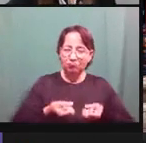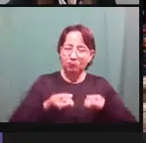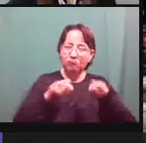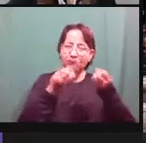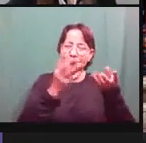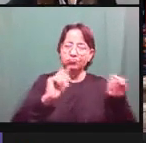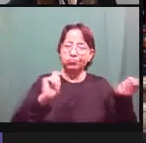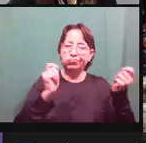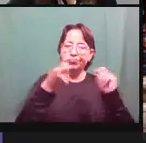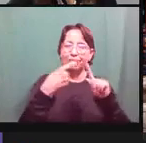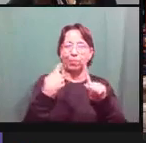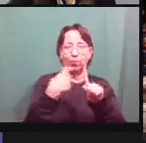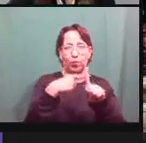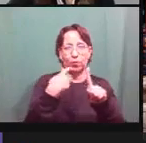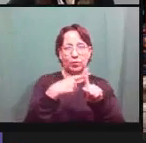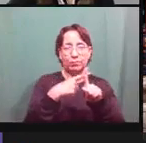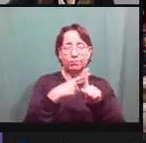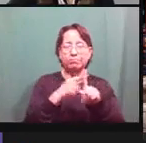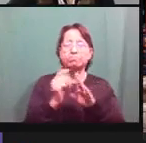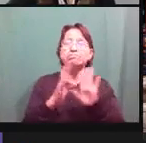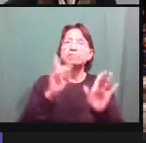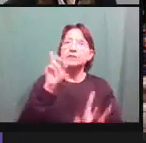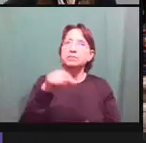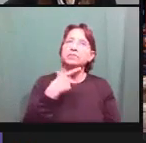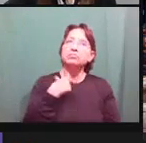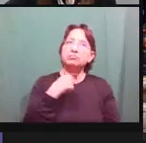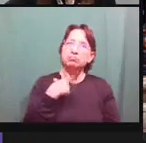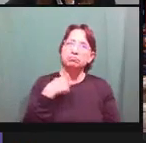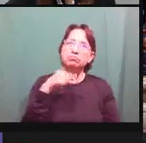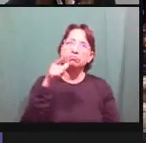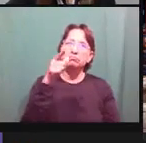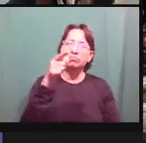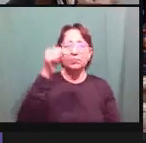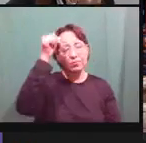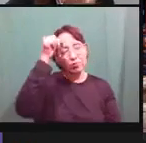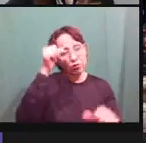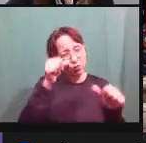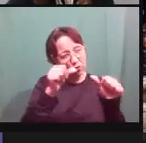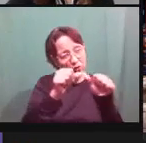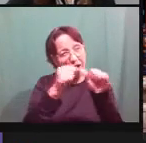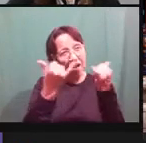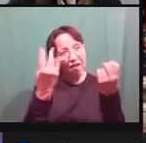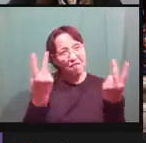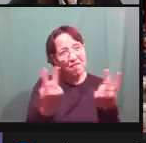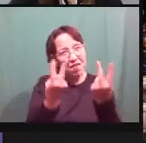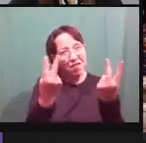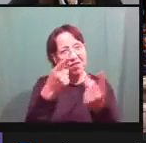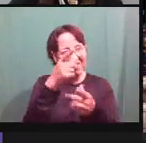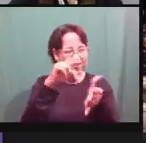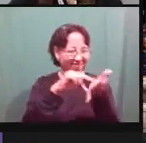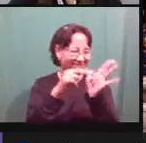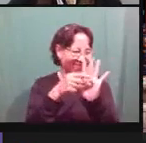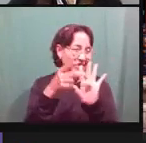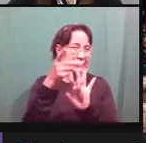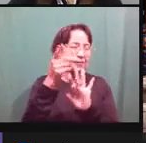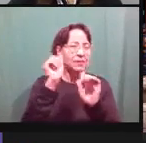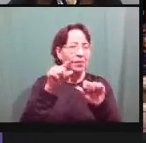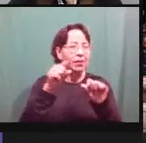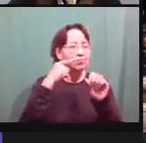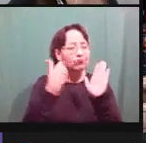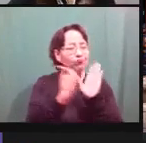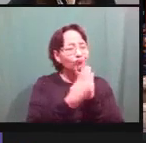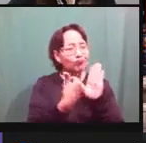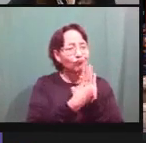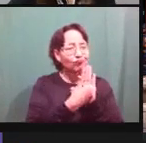positivos. También me gusta mucho ese relato de las memorias vivas, de las memorias tangibles que ponen sobre la mesa, ¿no? Es un